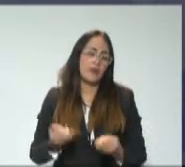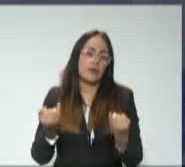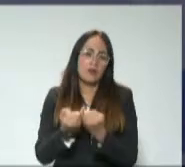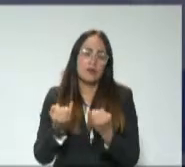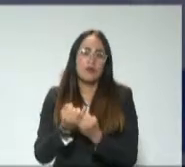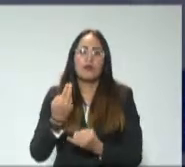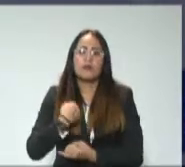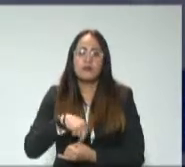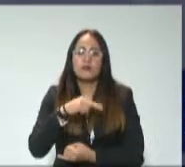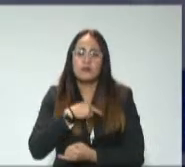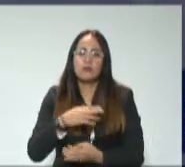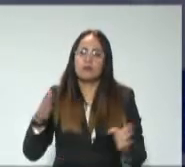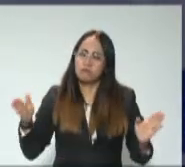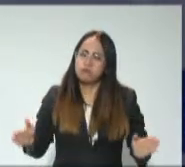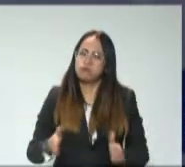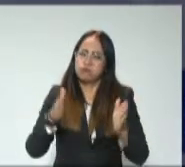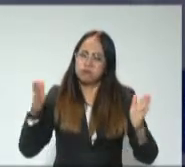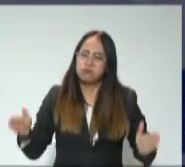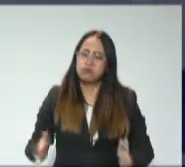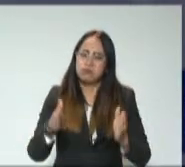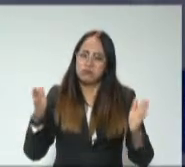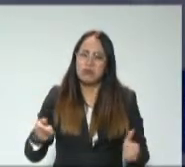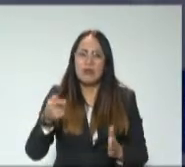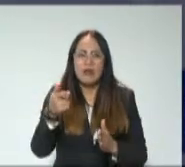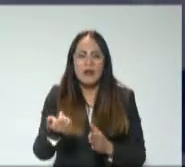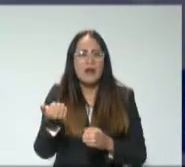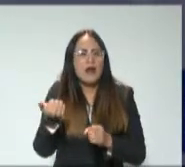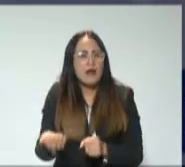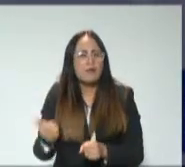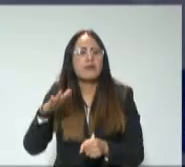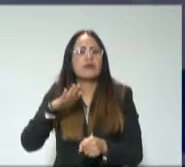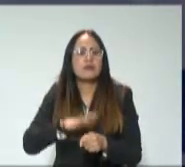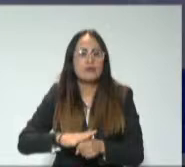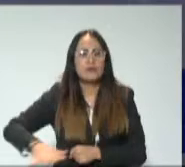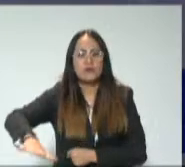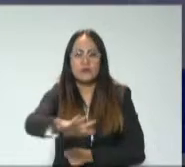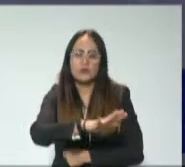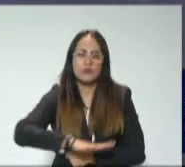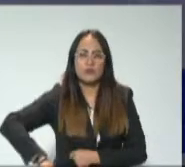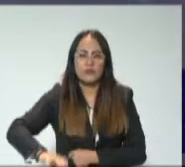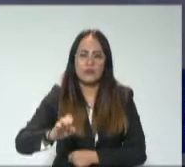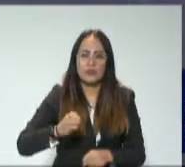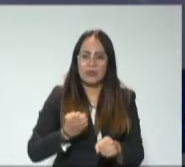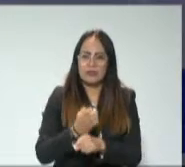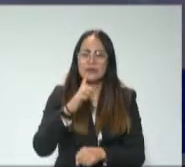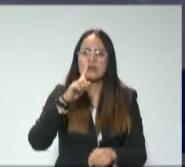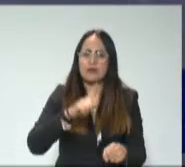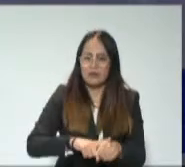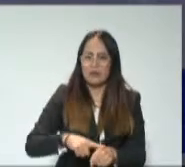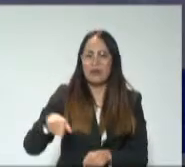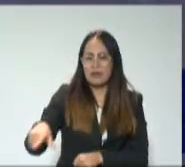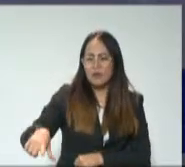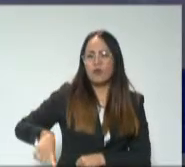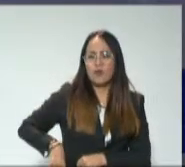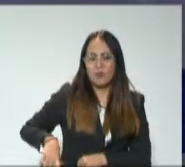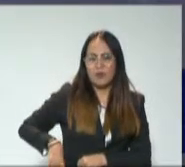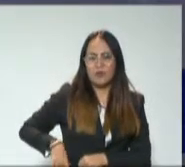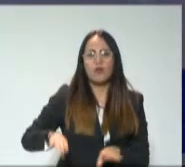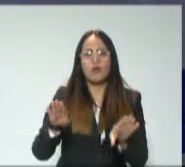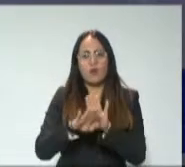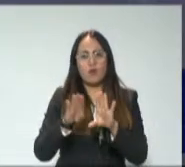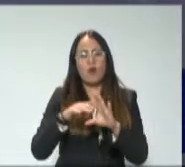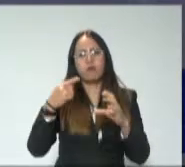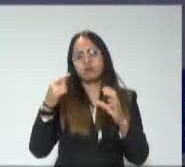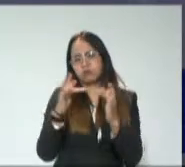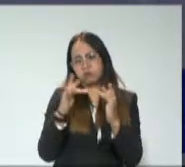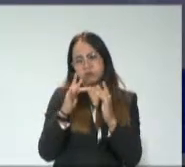impulsar la ruta de un una administración pública Estatal y del gobierno electrónico propugnamos